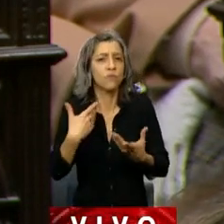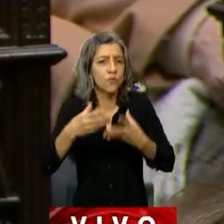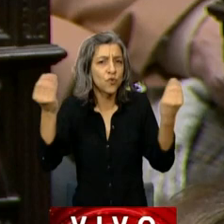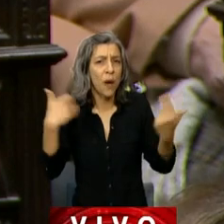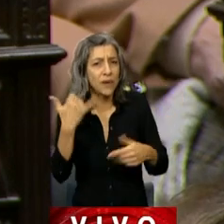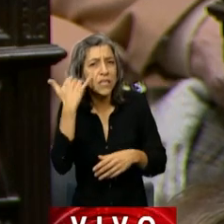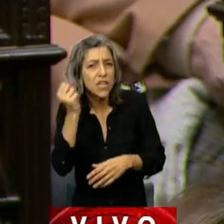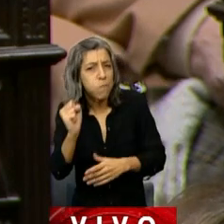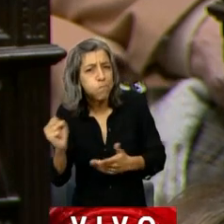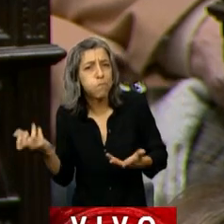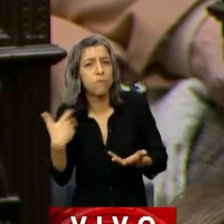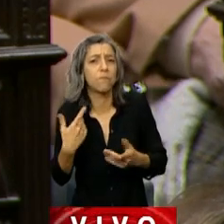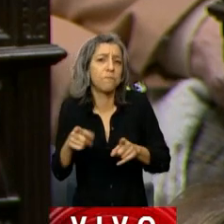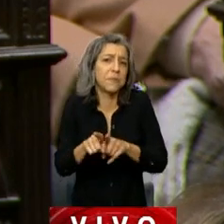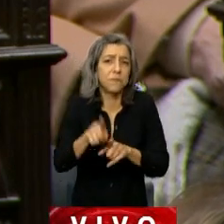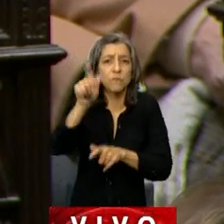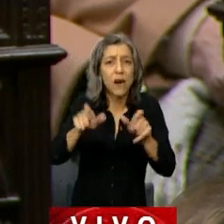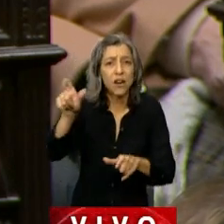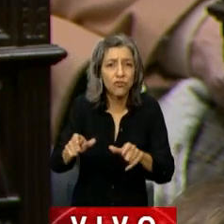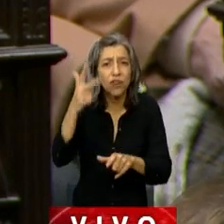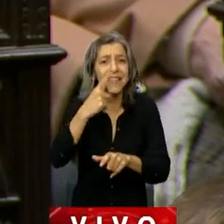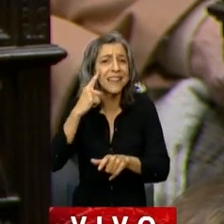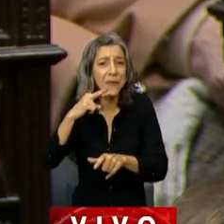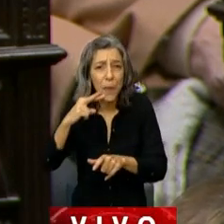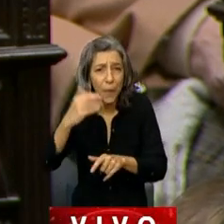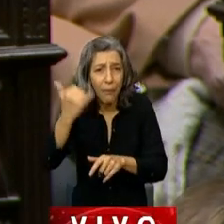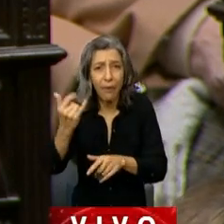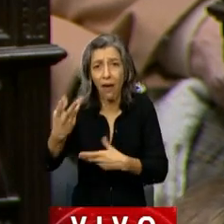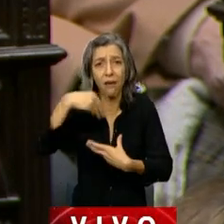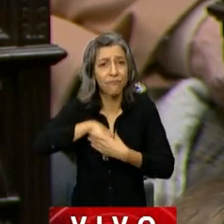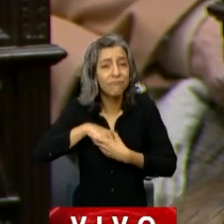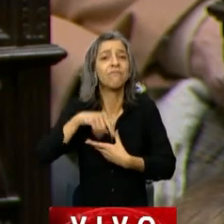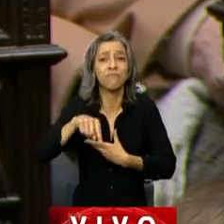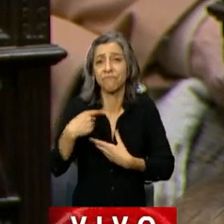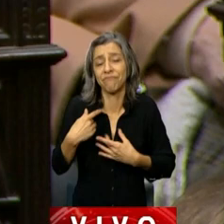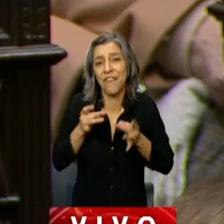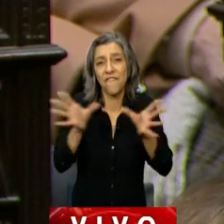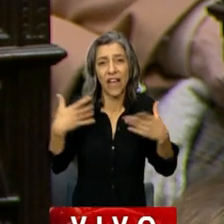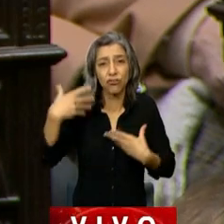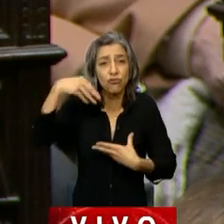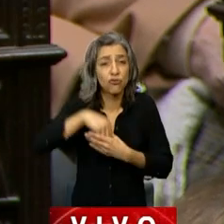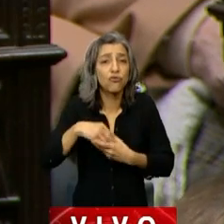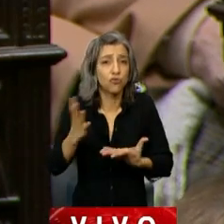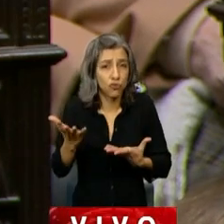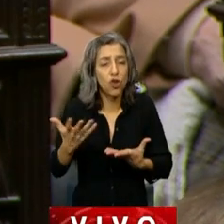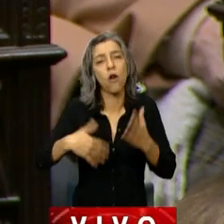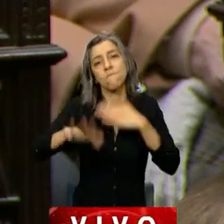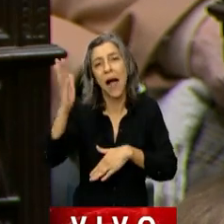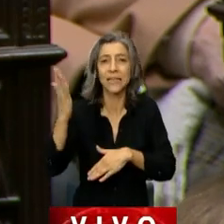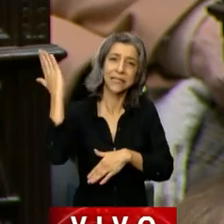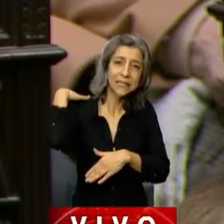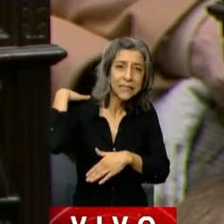pasando con pacientes que tienen HIV, que son pacientes inmunodeprimidos, que tienen infecciones, sobre todo